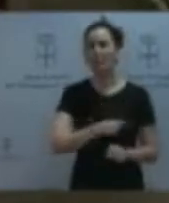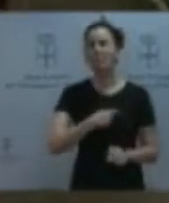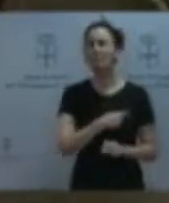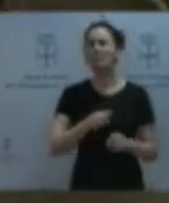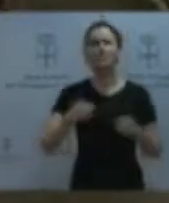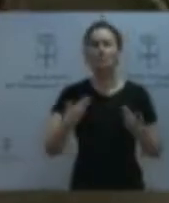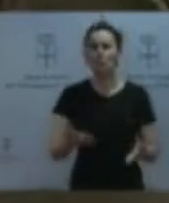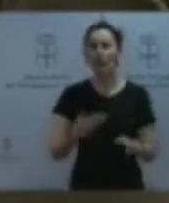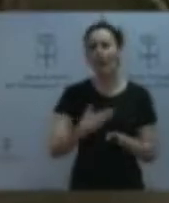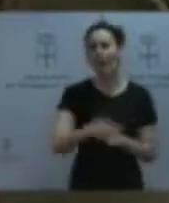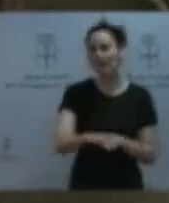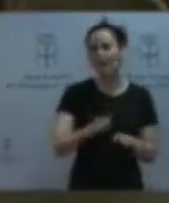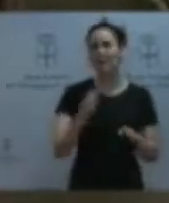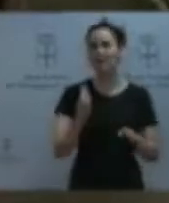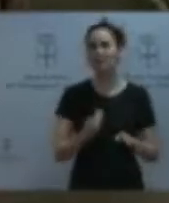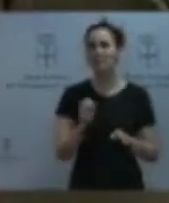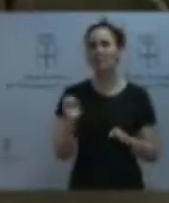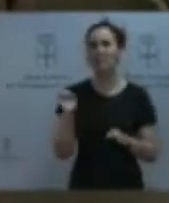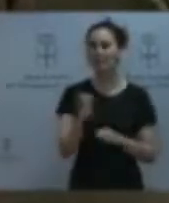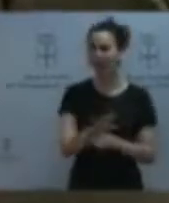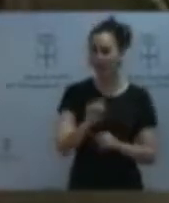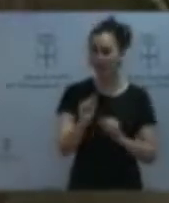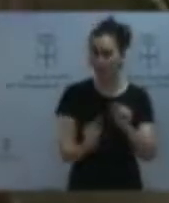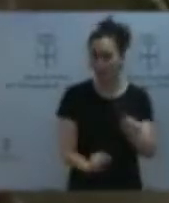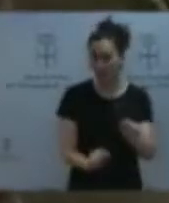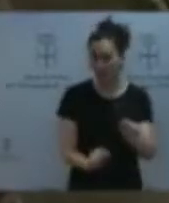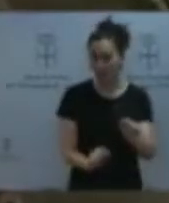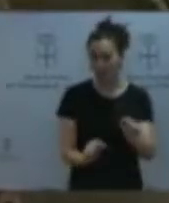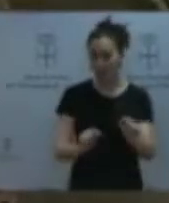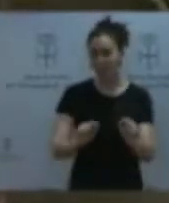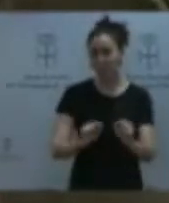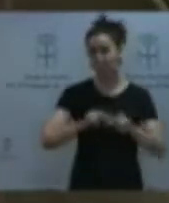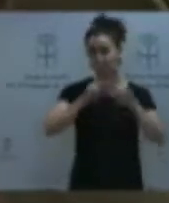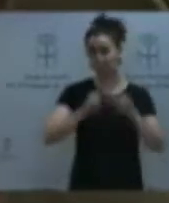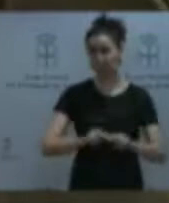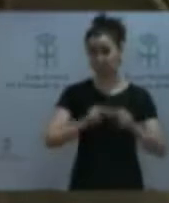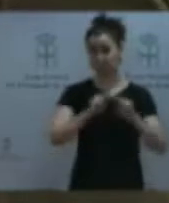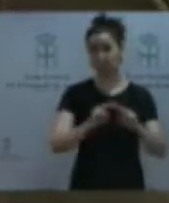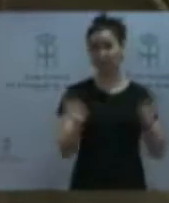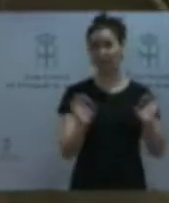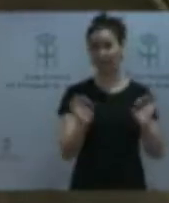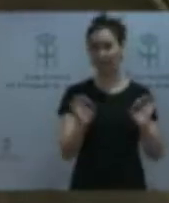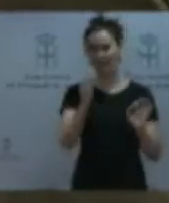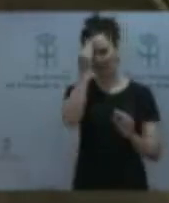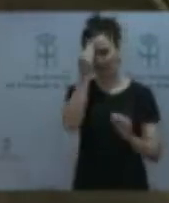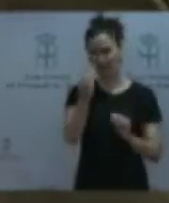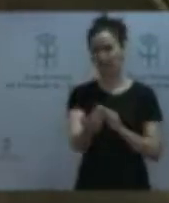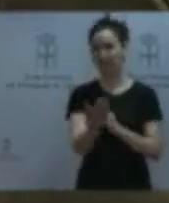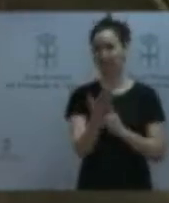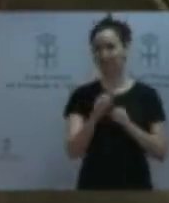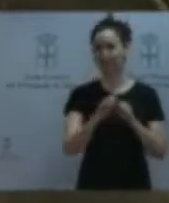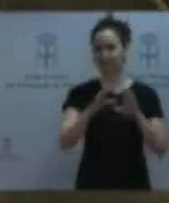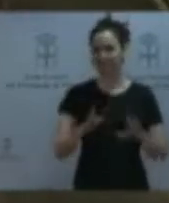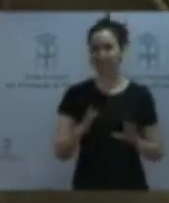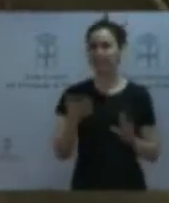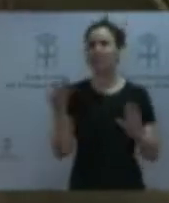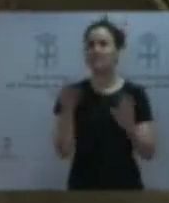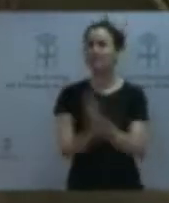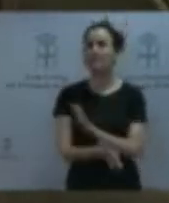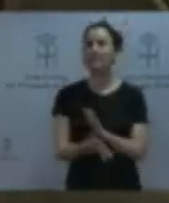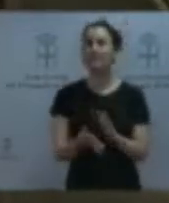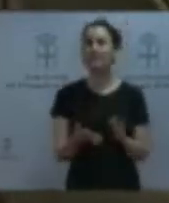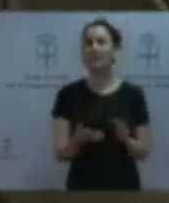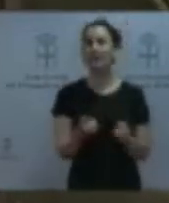sin revisar, creo, usted igual me lo aclara, y aclare también qué significan esos informes alternativos. Y,